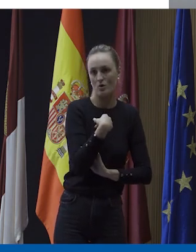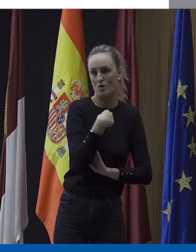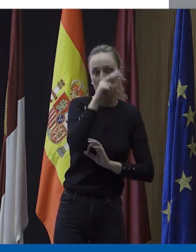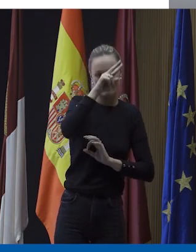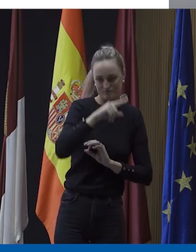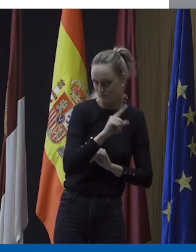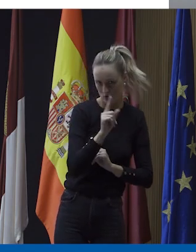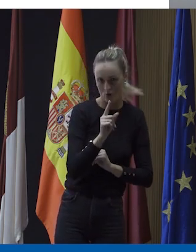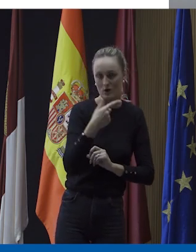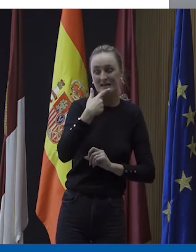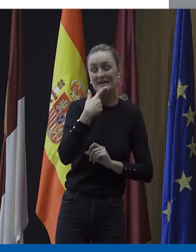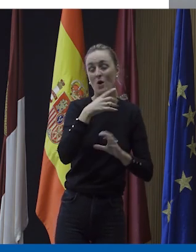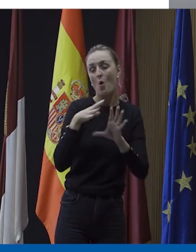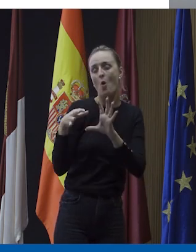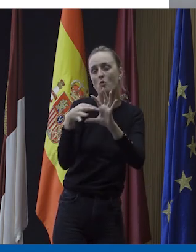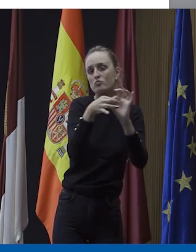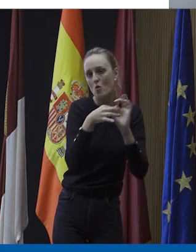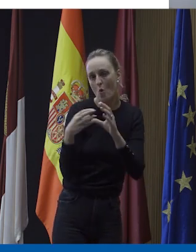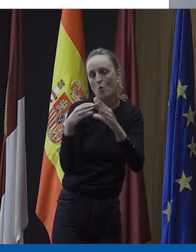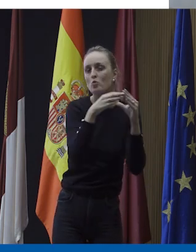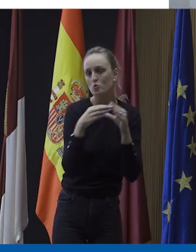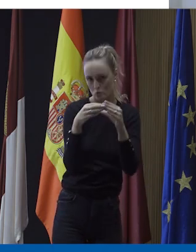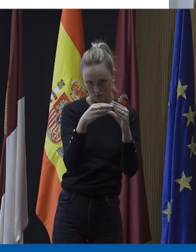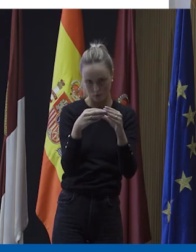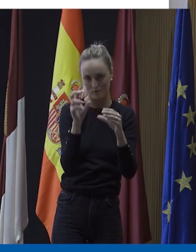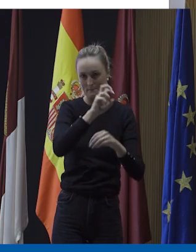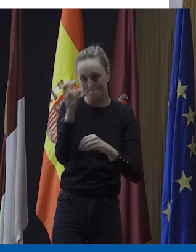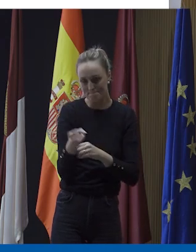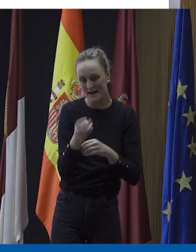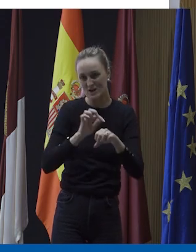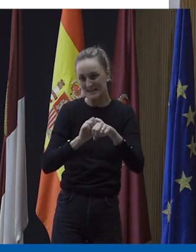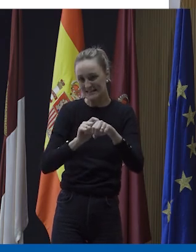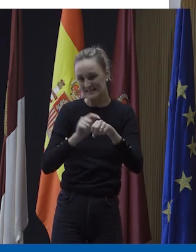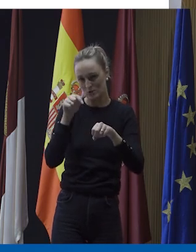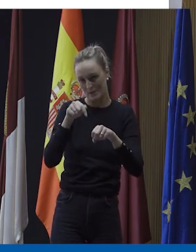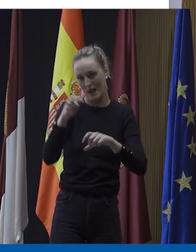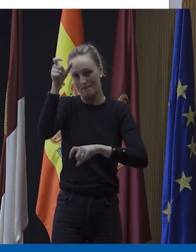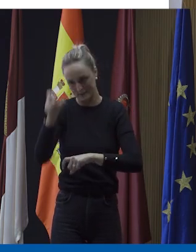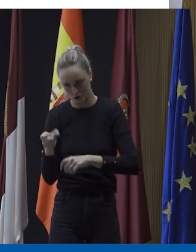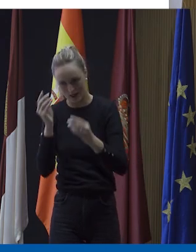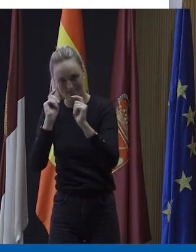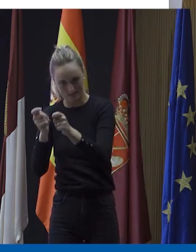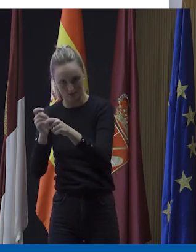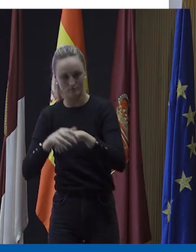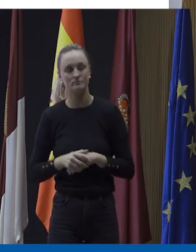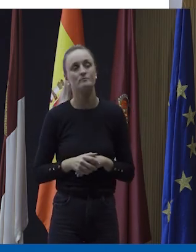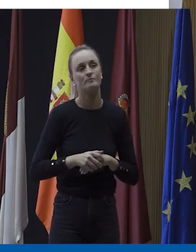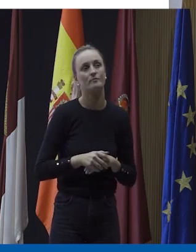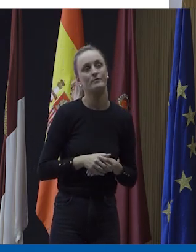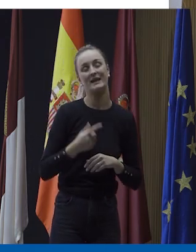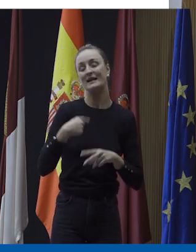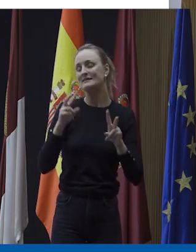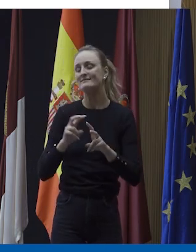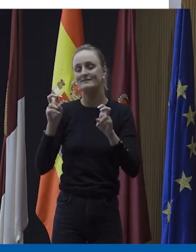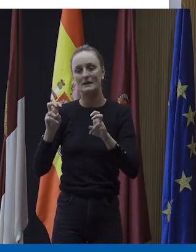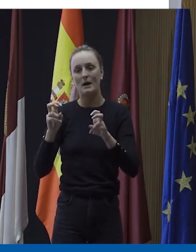varios de estos síntomas en la persona. Bien, vamos a tratar sobre todo la